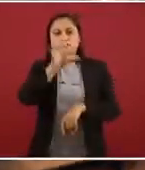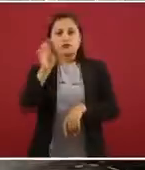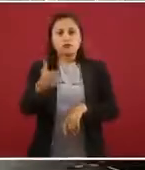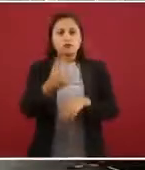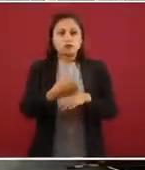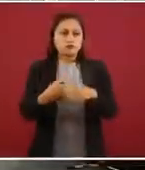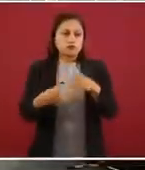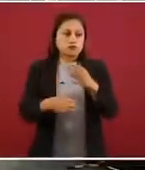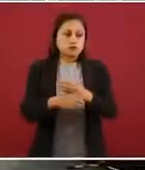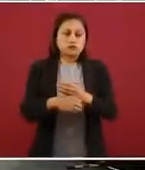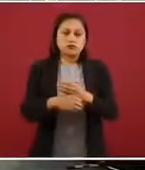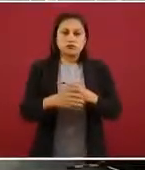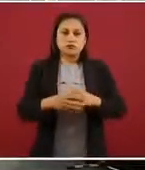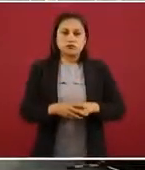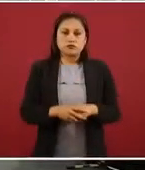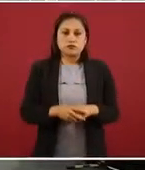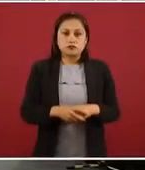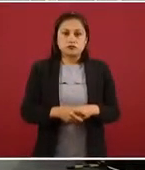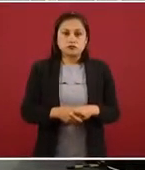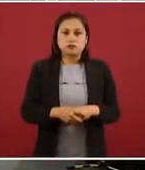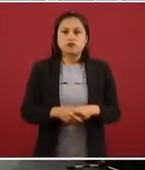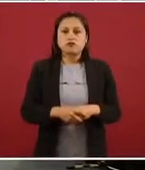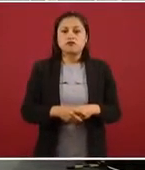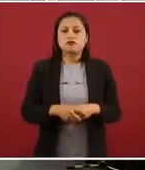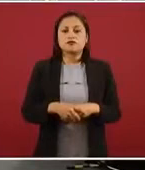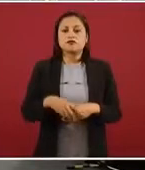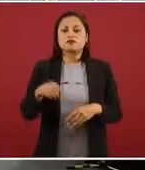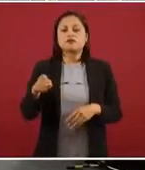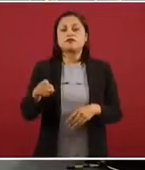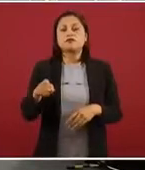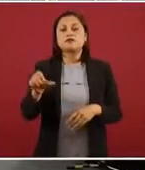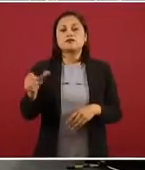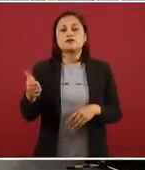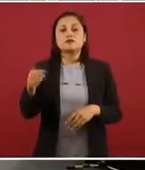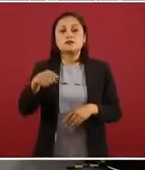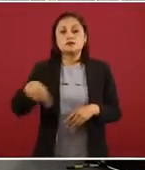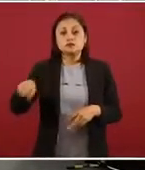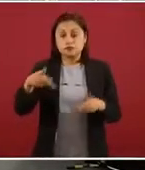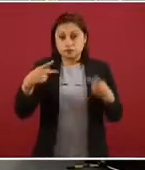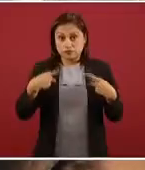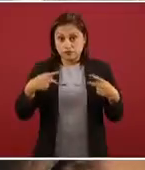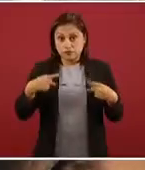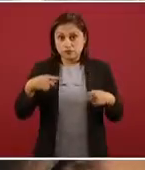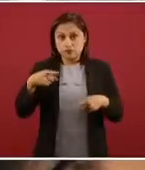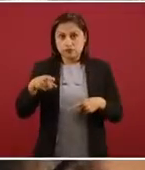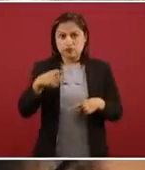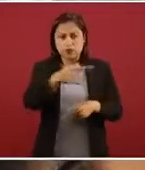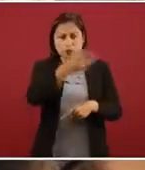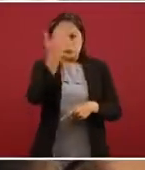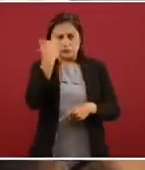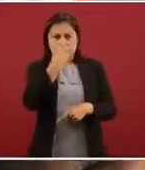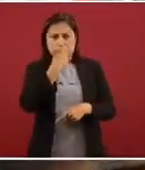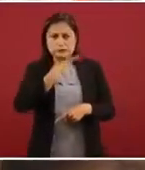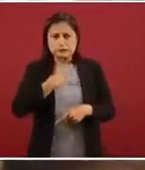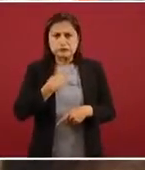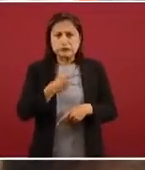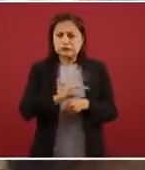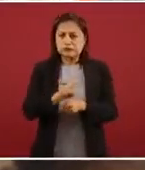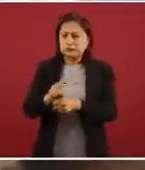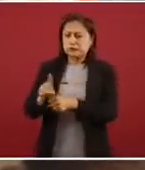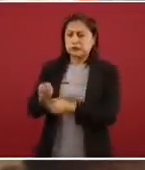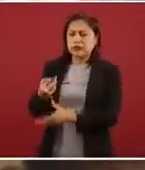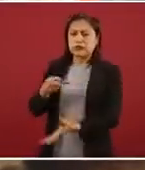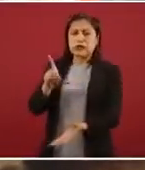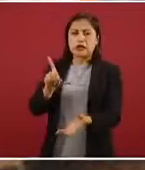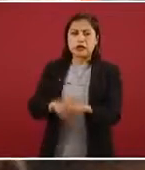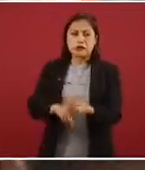presidente. Ya ve que habíamos tocado el tema de los notarios. Iba a haber una revisión con el Colegio de Notarios.